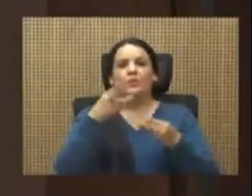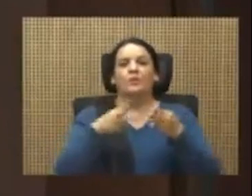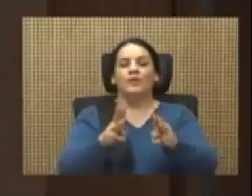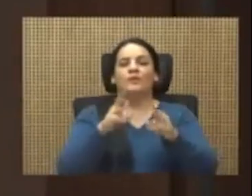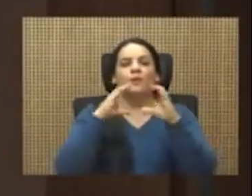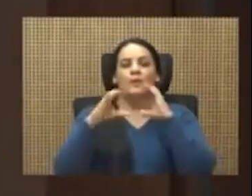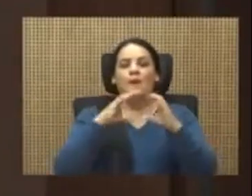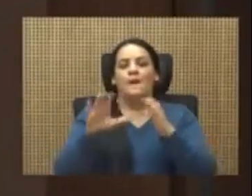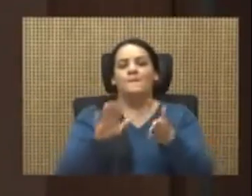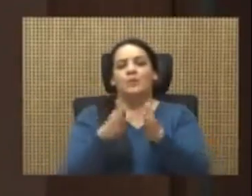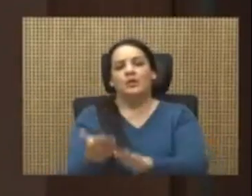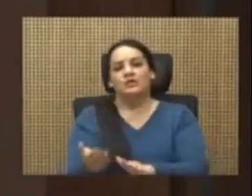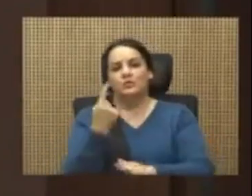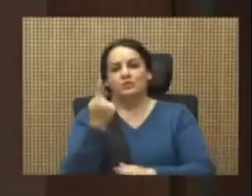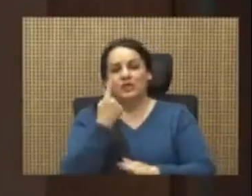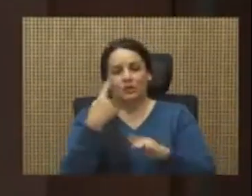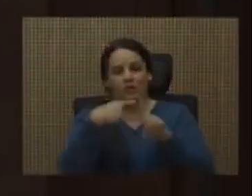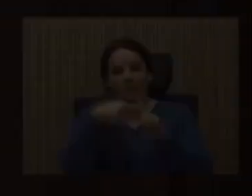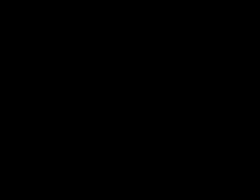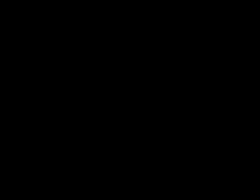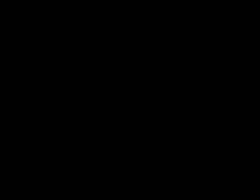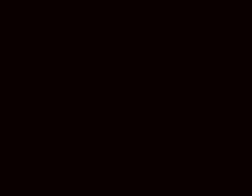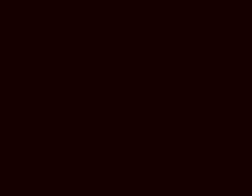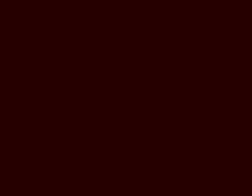enterrarse solitos Muchas